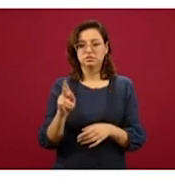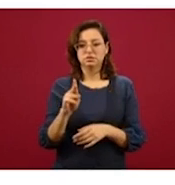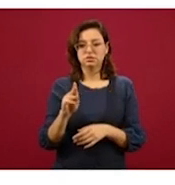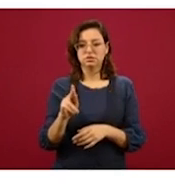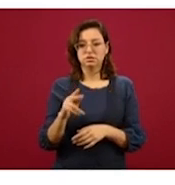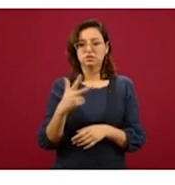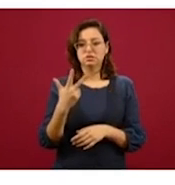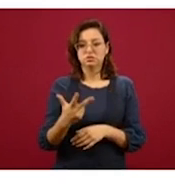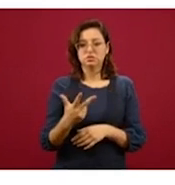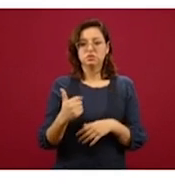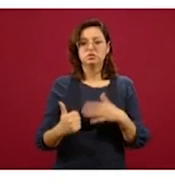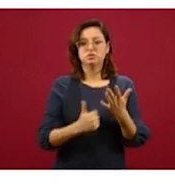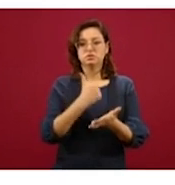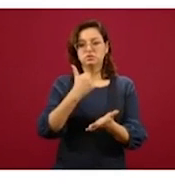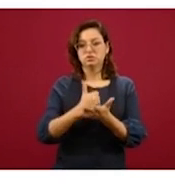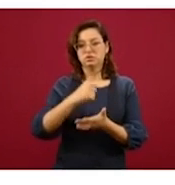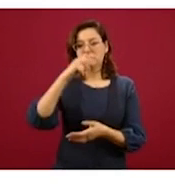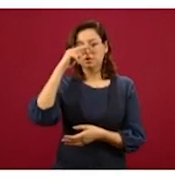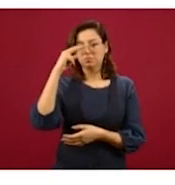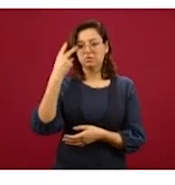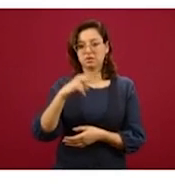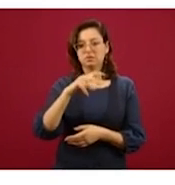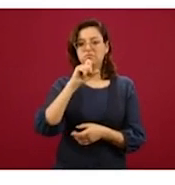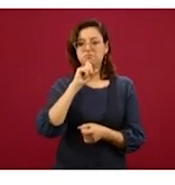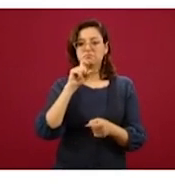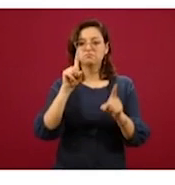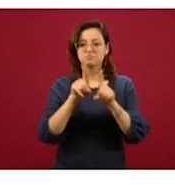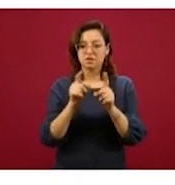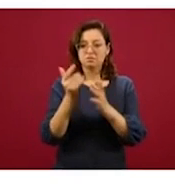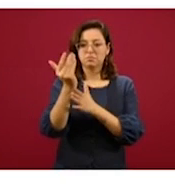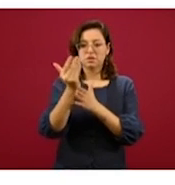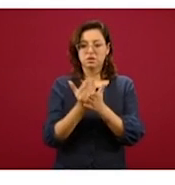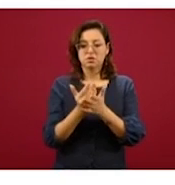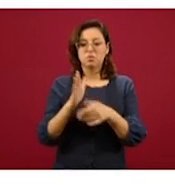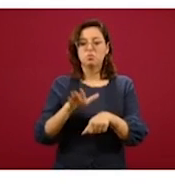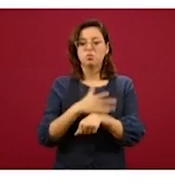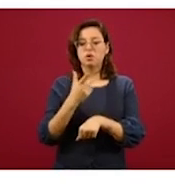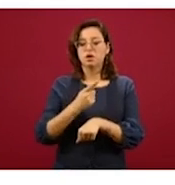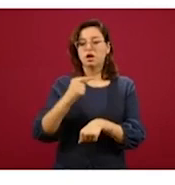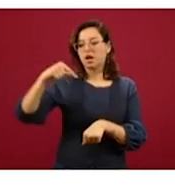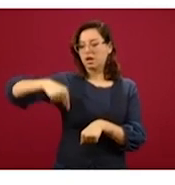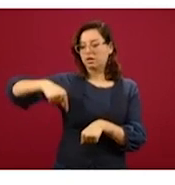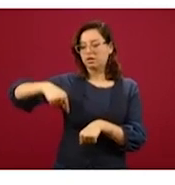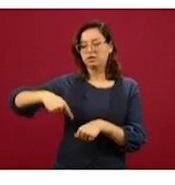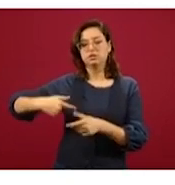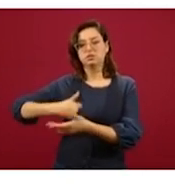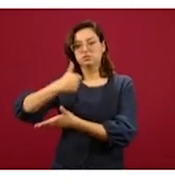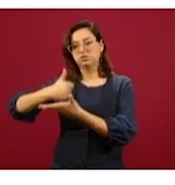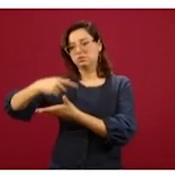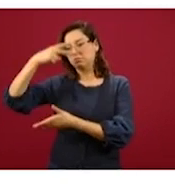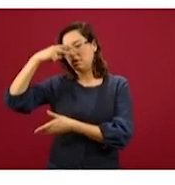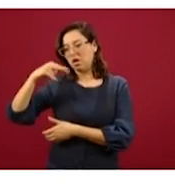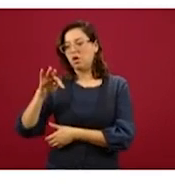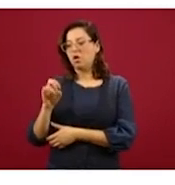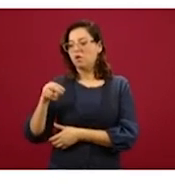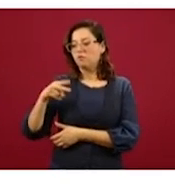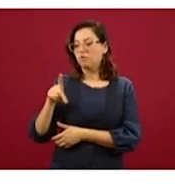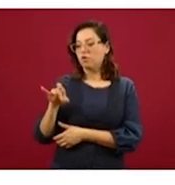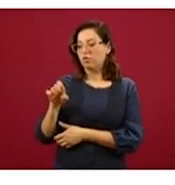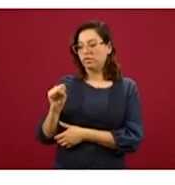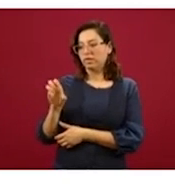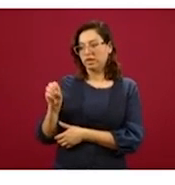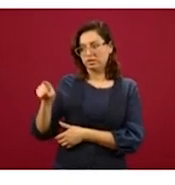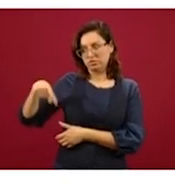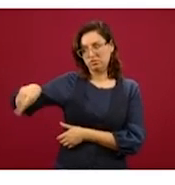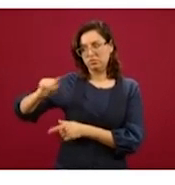de México, porque ahí estamos pidiendo también apoyo aquí al Fondeso, que es la institución financiera que trabaja los